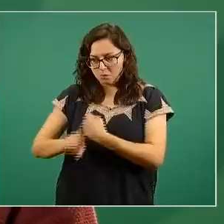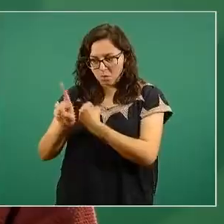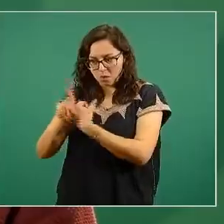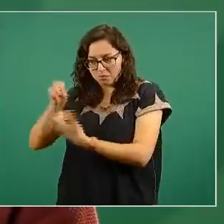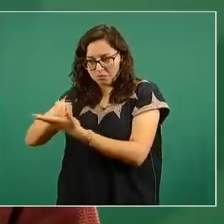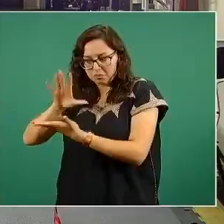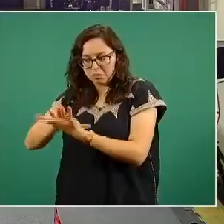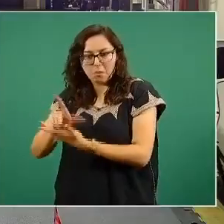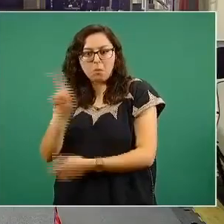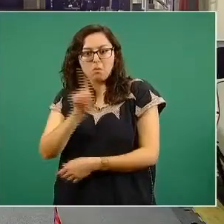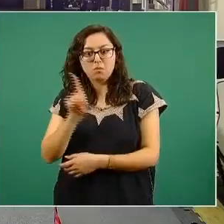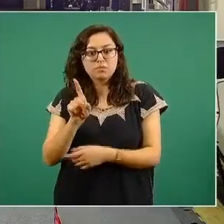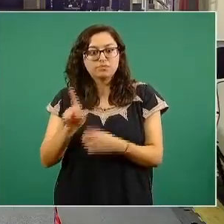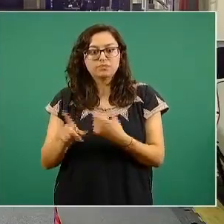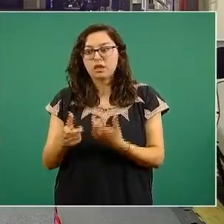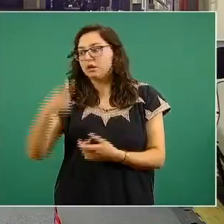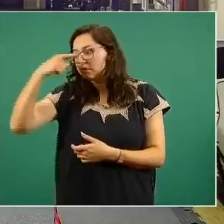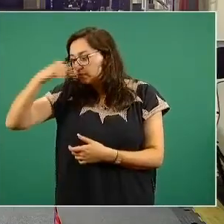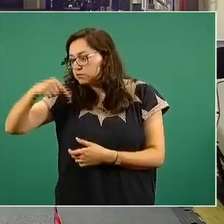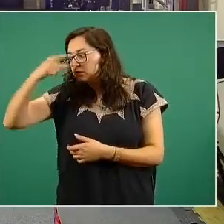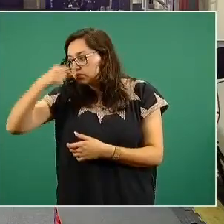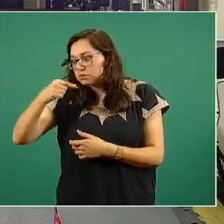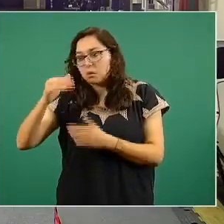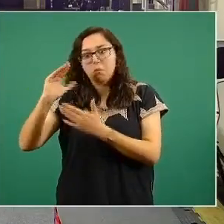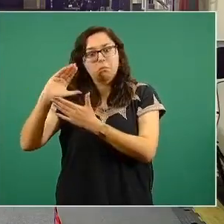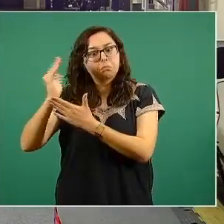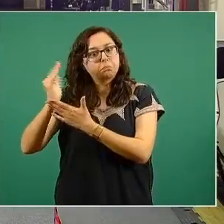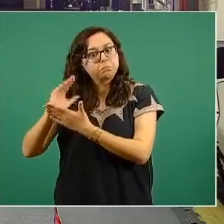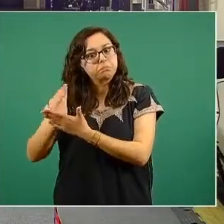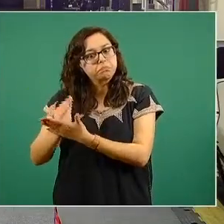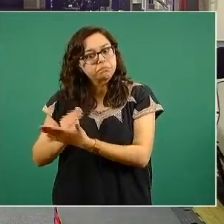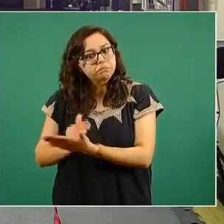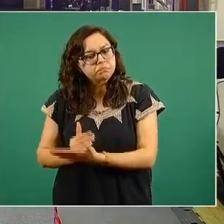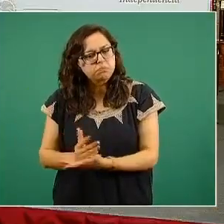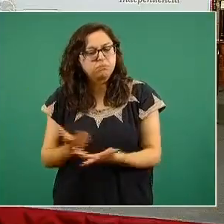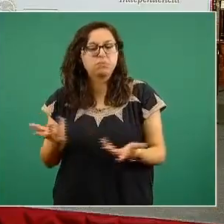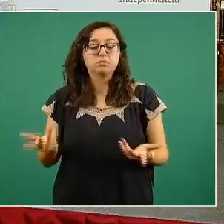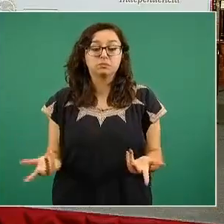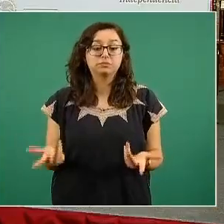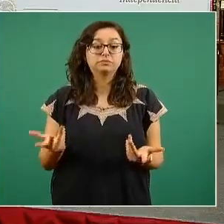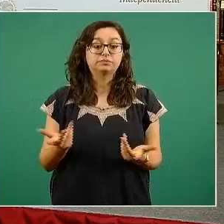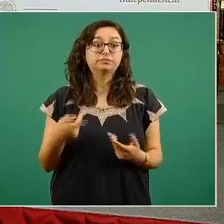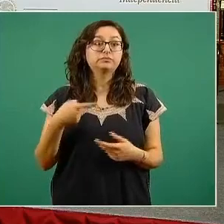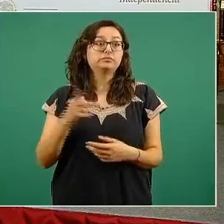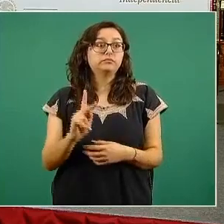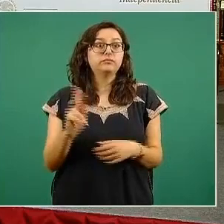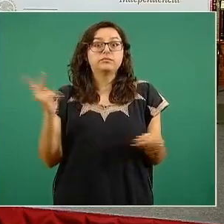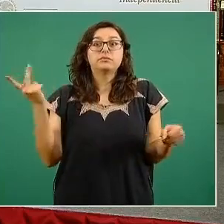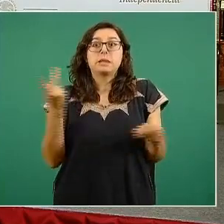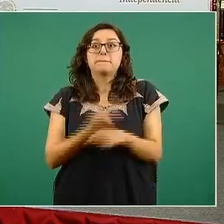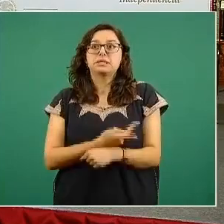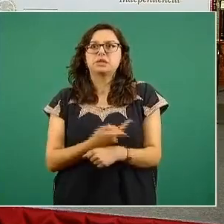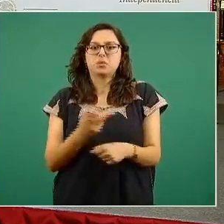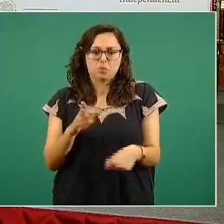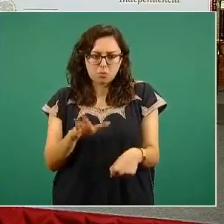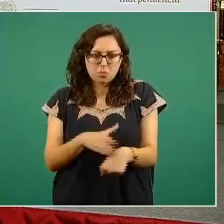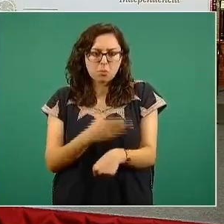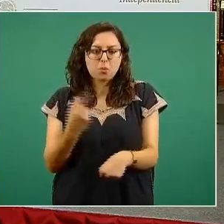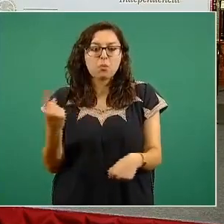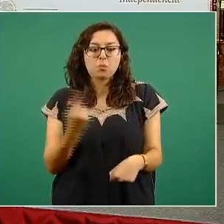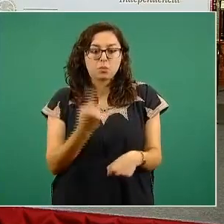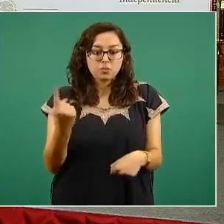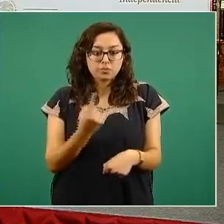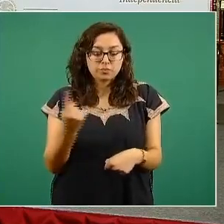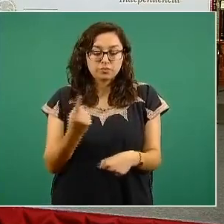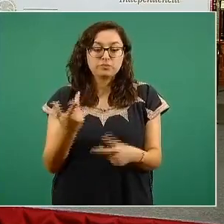no hay influenza. Las explicaciones son varias, pero en términos ecológicos, ya se ha